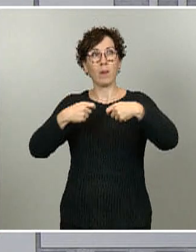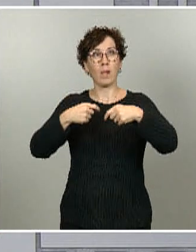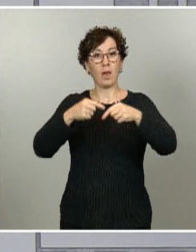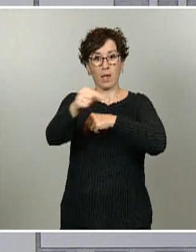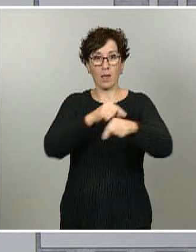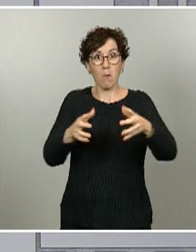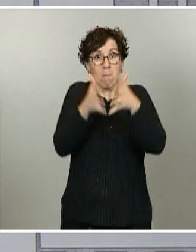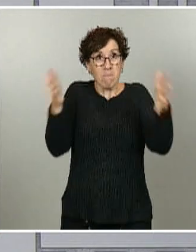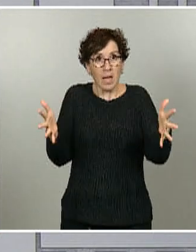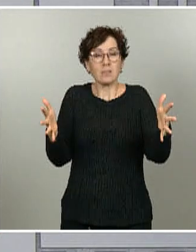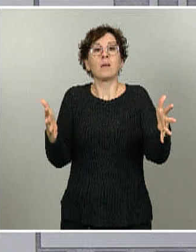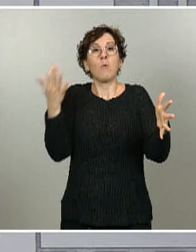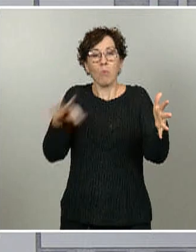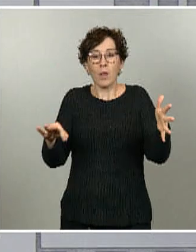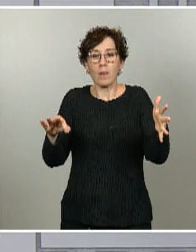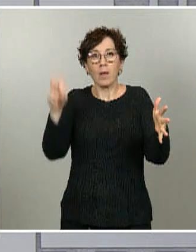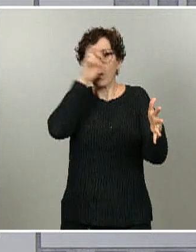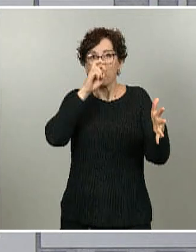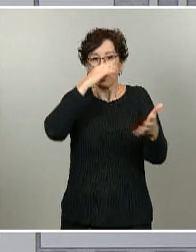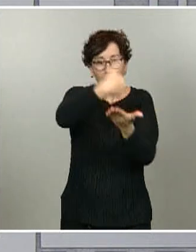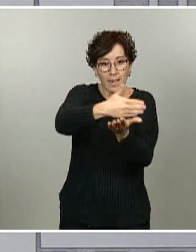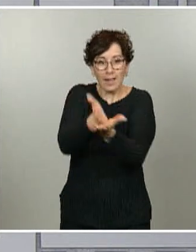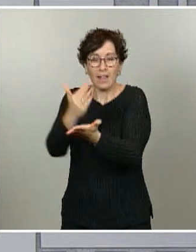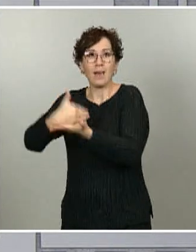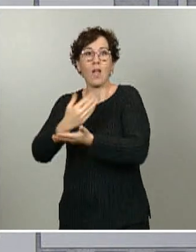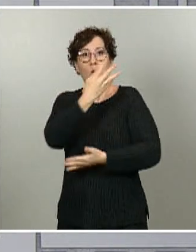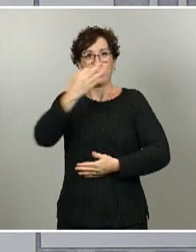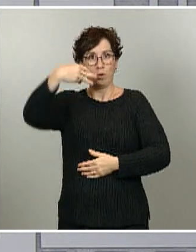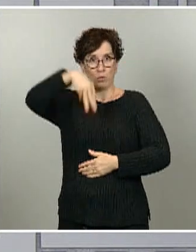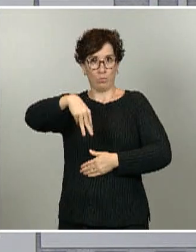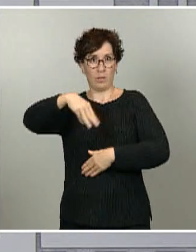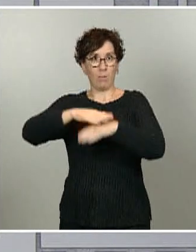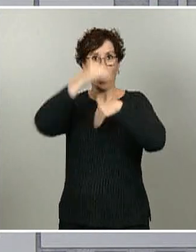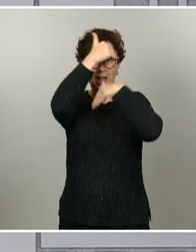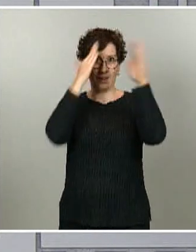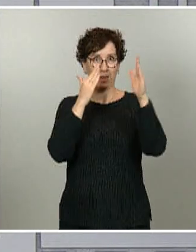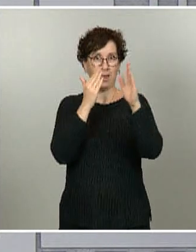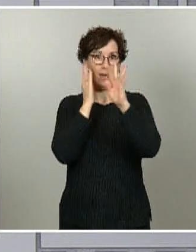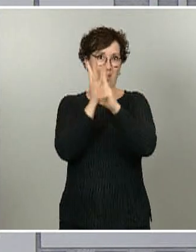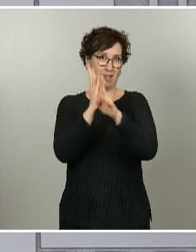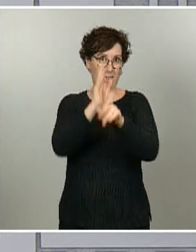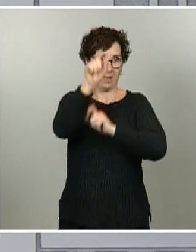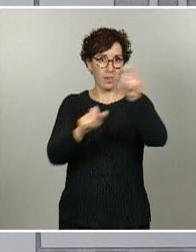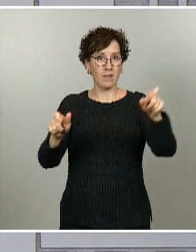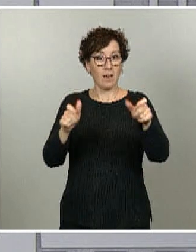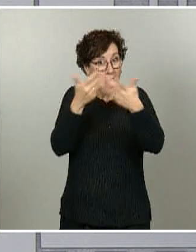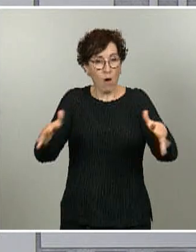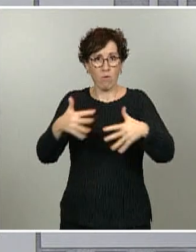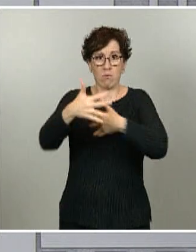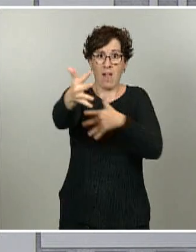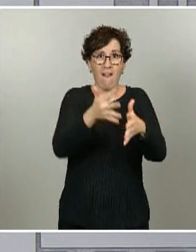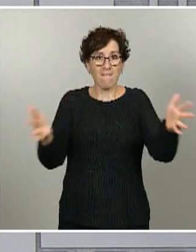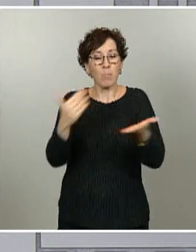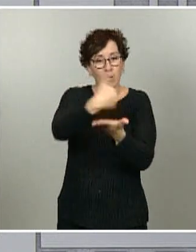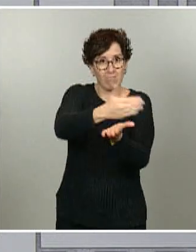espacios de 400 metros para atender al público. Por tanto, tendrán que hacer una delimitación que cumpla también con una serie de requisitos, pero